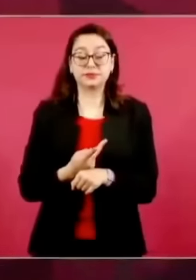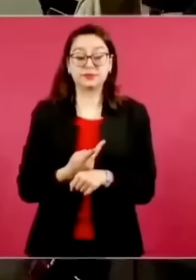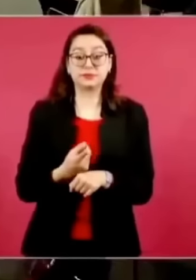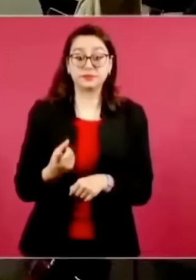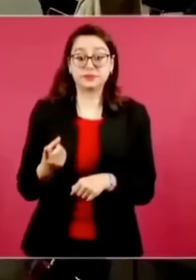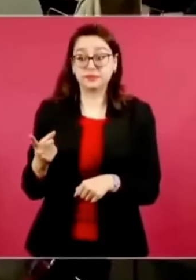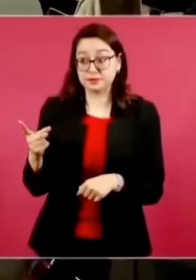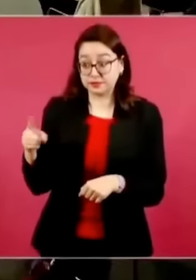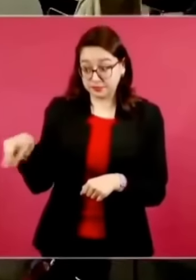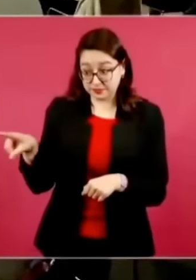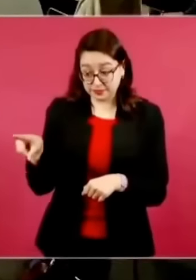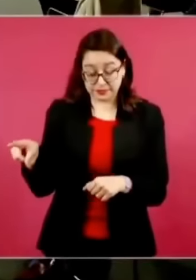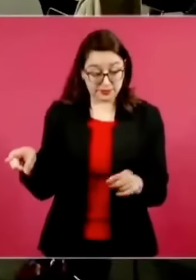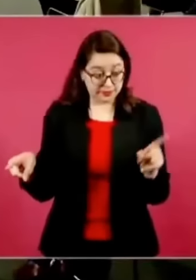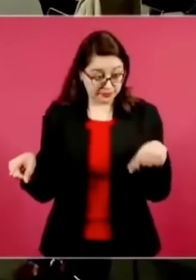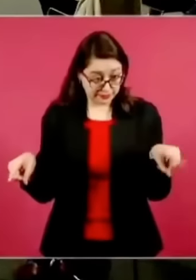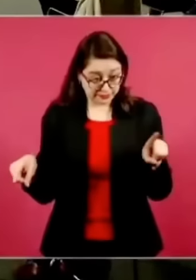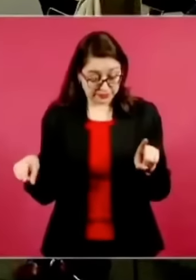intelectual